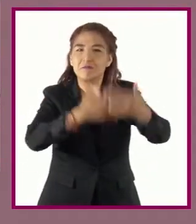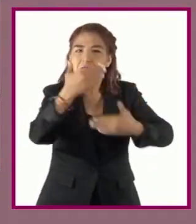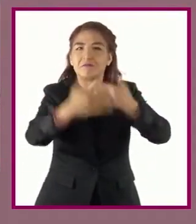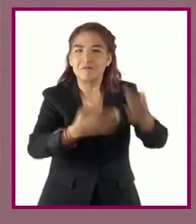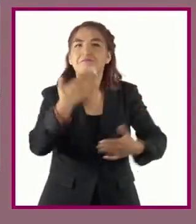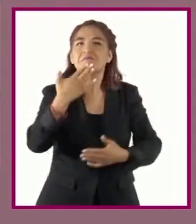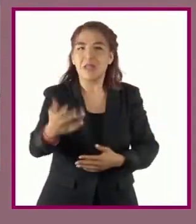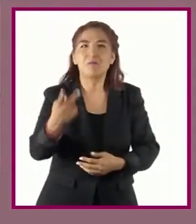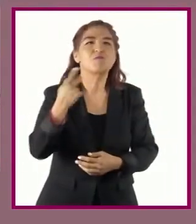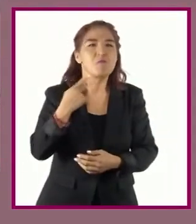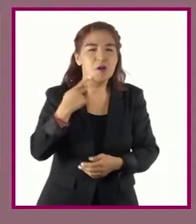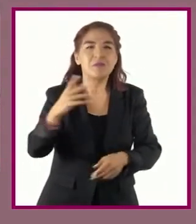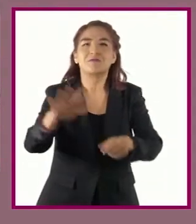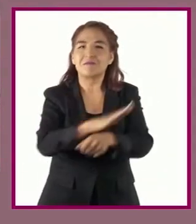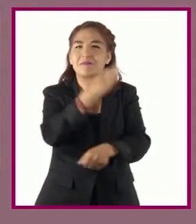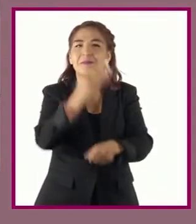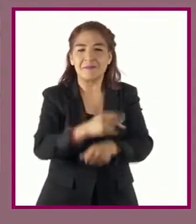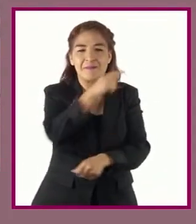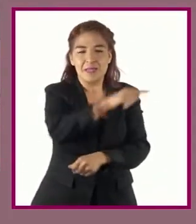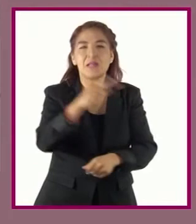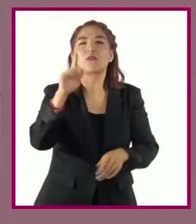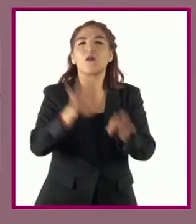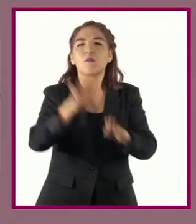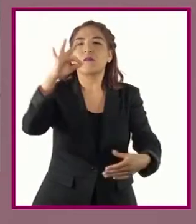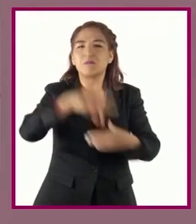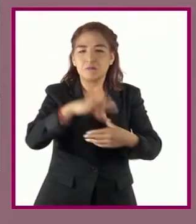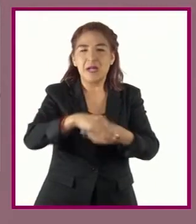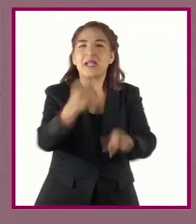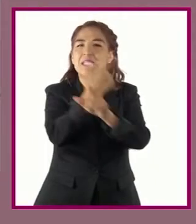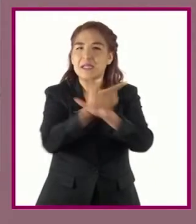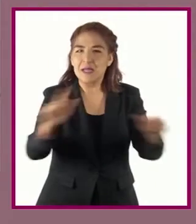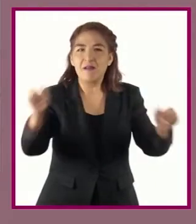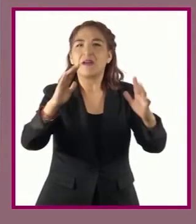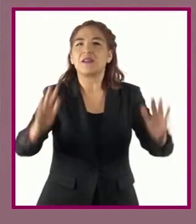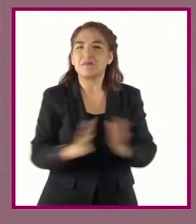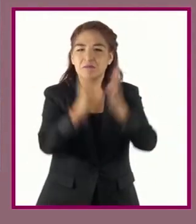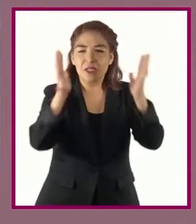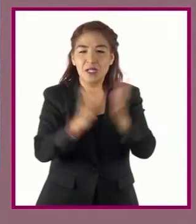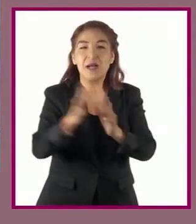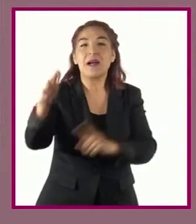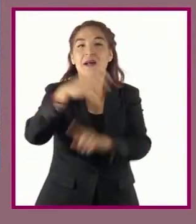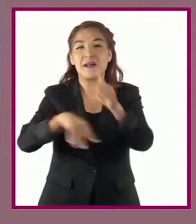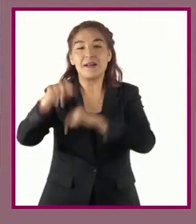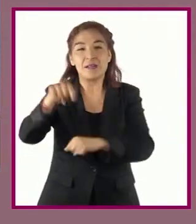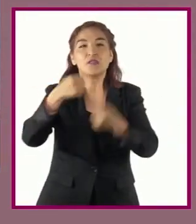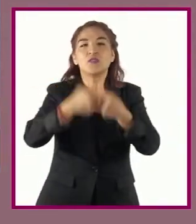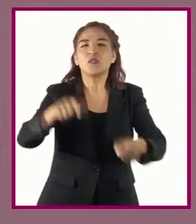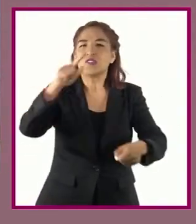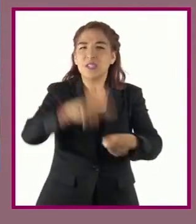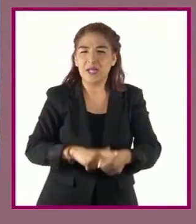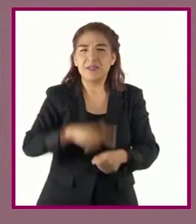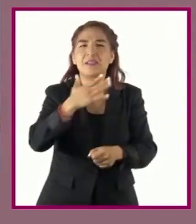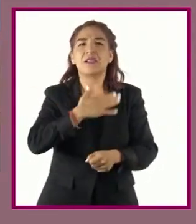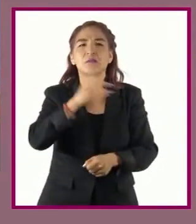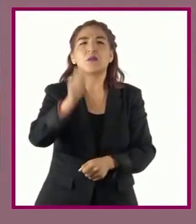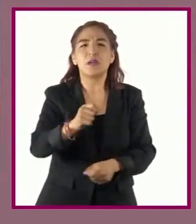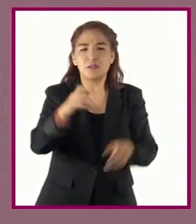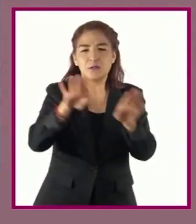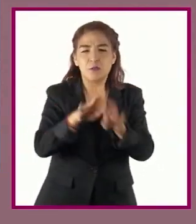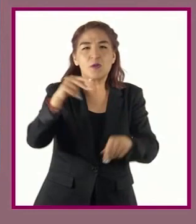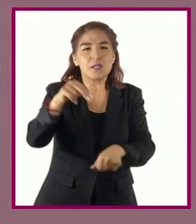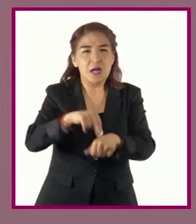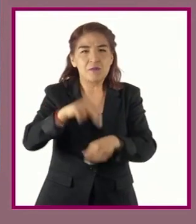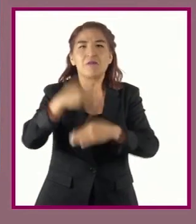política caracterizada por la realización de elecciones libres y democráticas. El socialismo en Nicaragua logró grandes avances en educación y